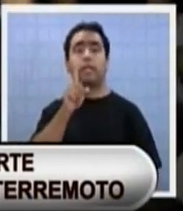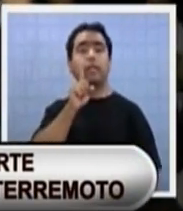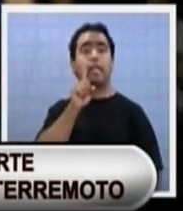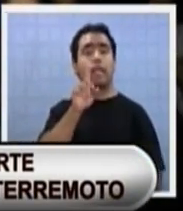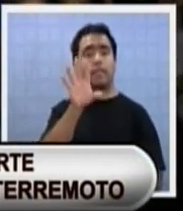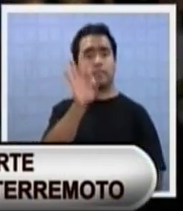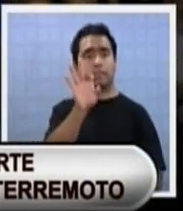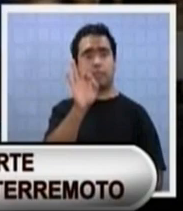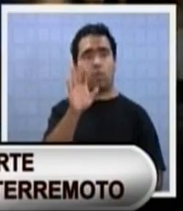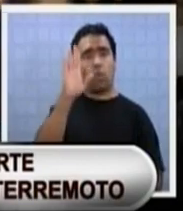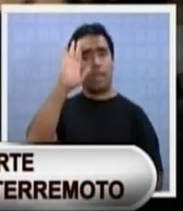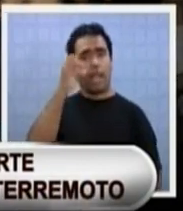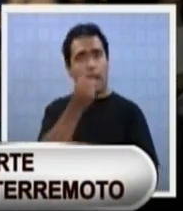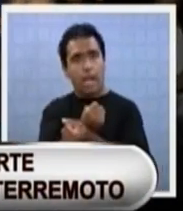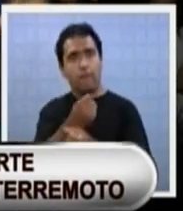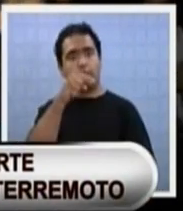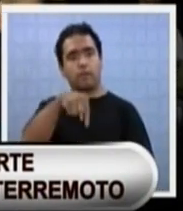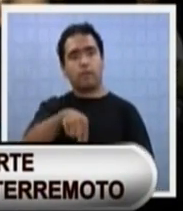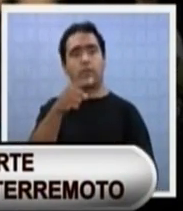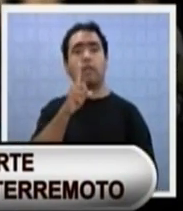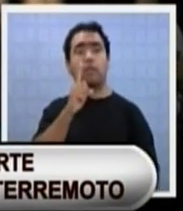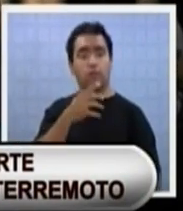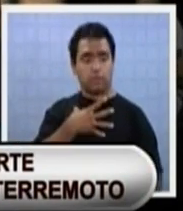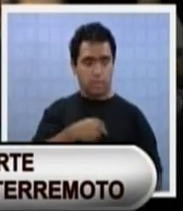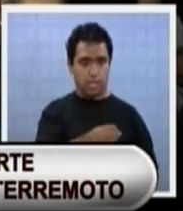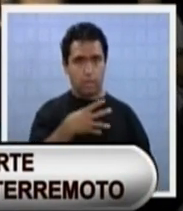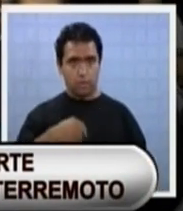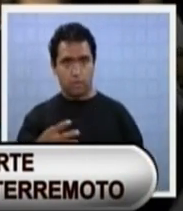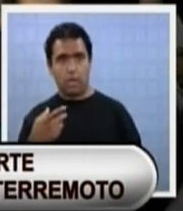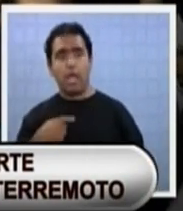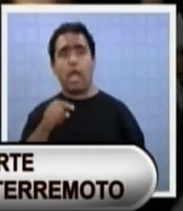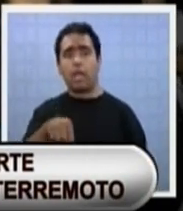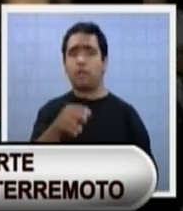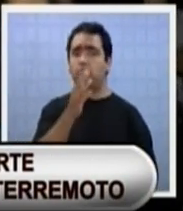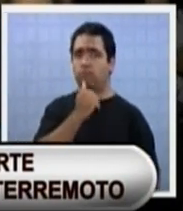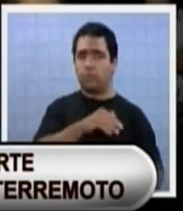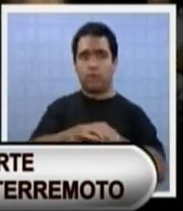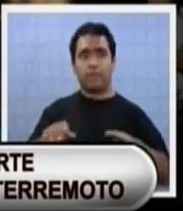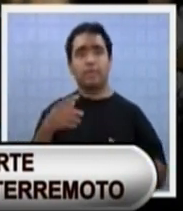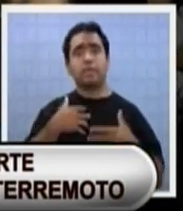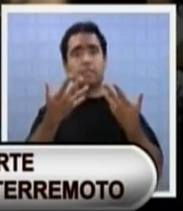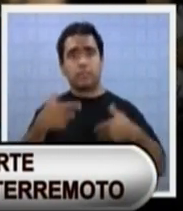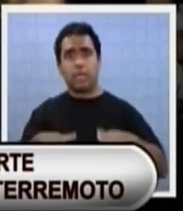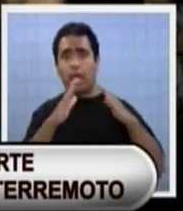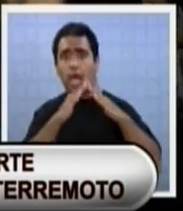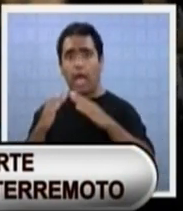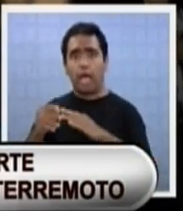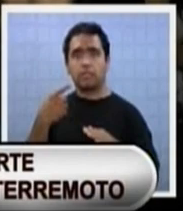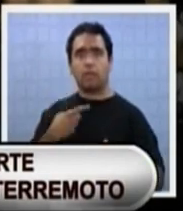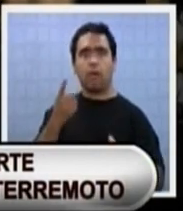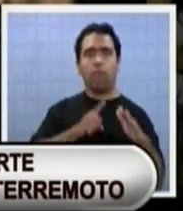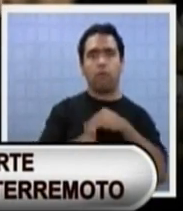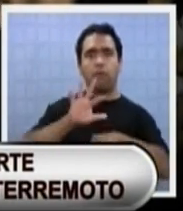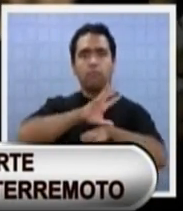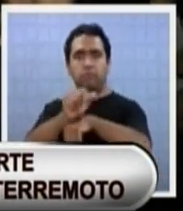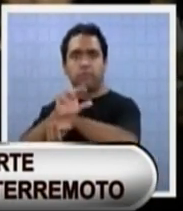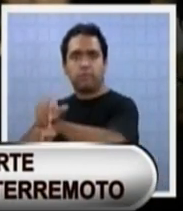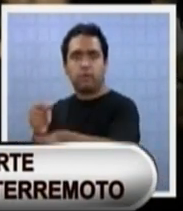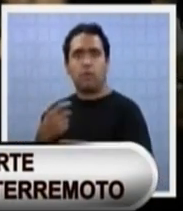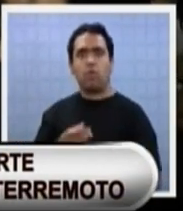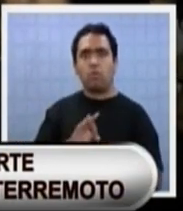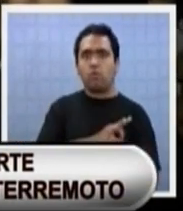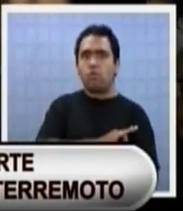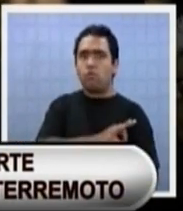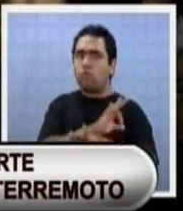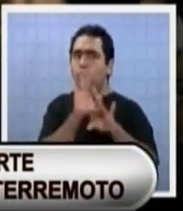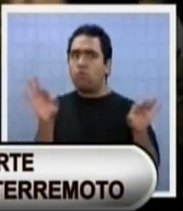50 carabineros acá. Estamos con nuestro hijo, acá no va a pasar nada. Se nos han metido a robar a todas nuestras casas. ¿Ah? Y nunca hemos